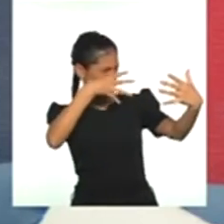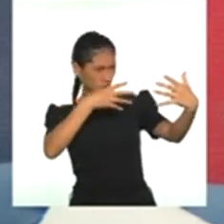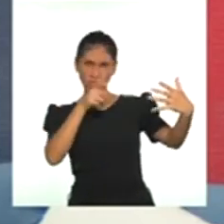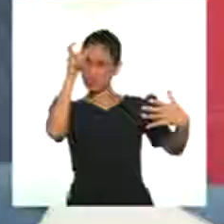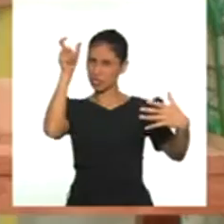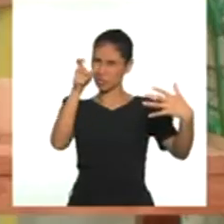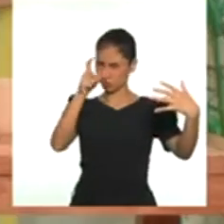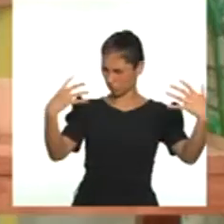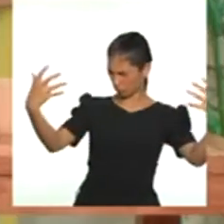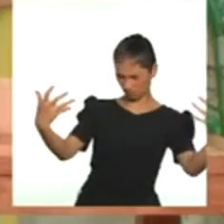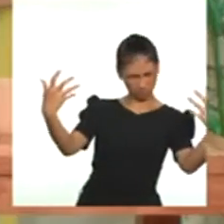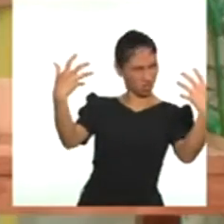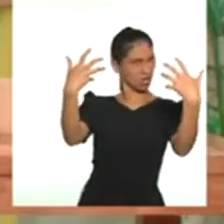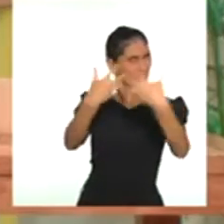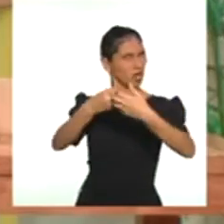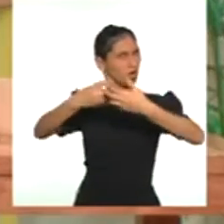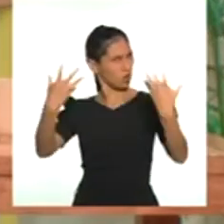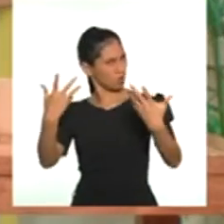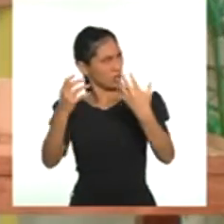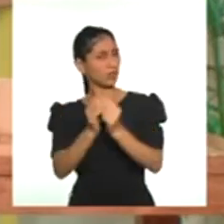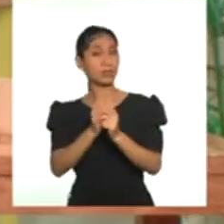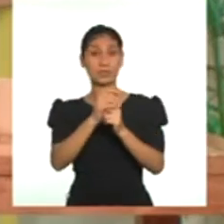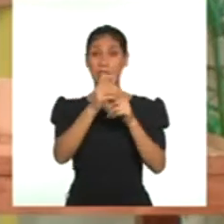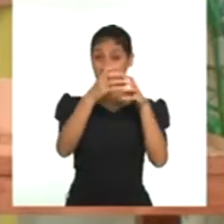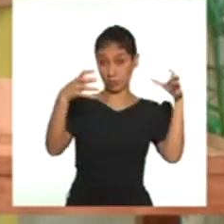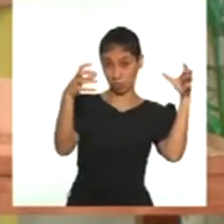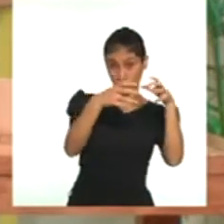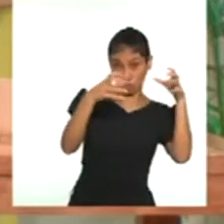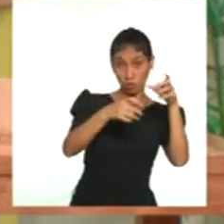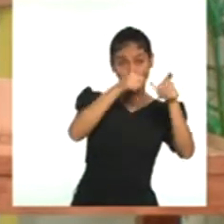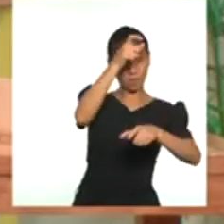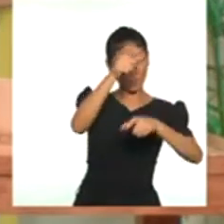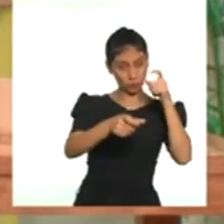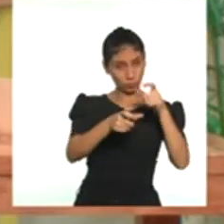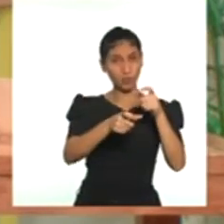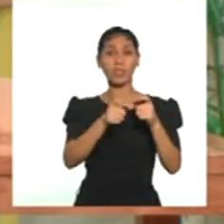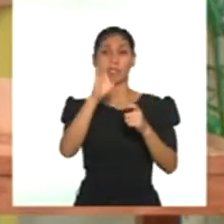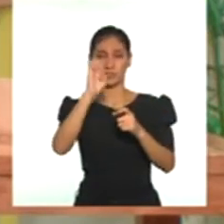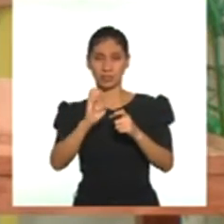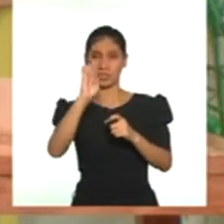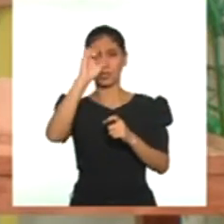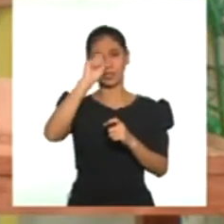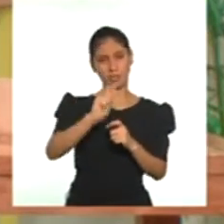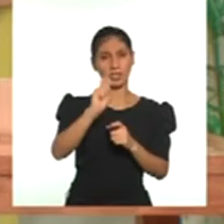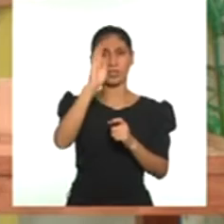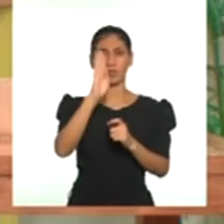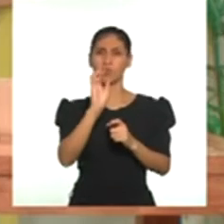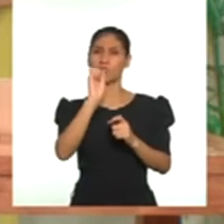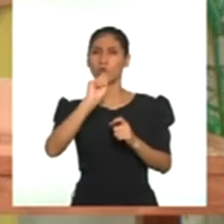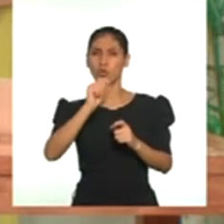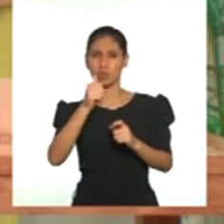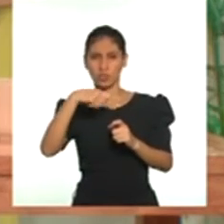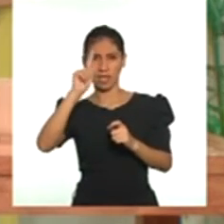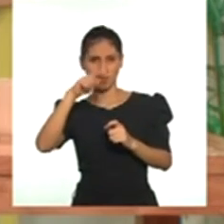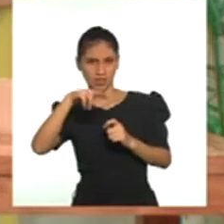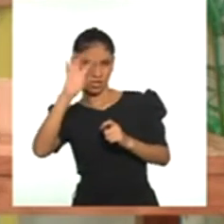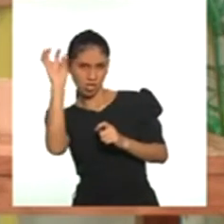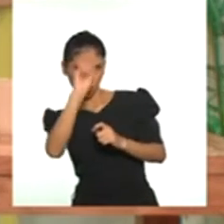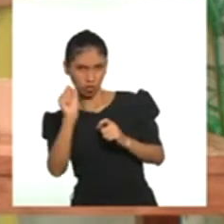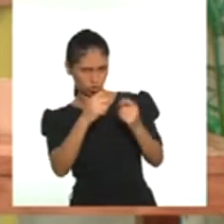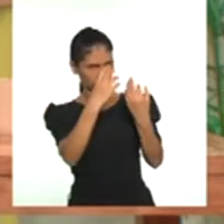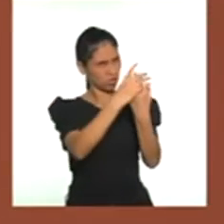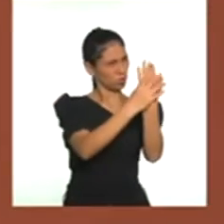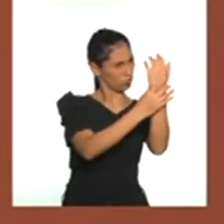Ajá. Bueno, los etnobotánicos se enfocaron en la flora peruana, a la que se le atribuía propiedades mágicas